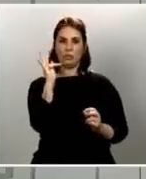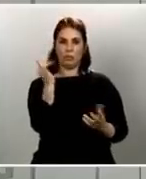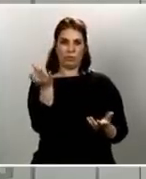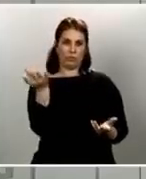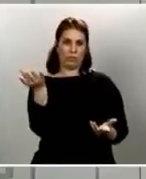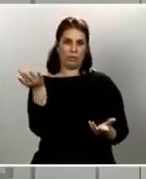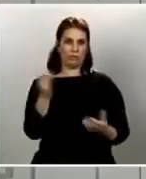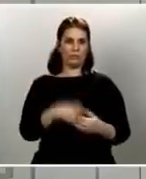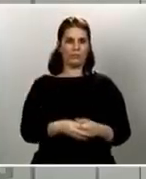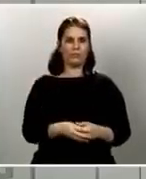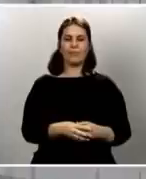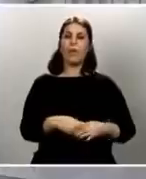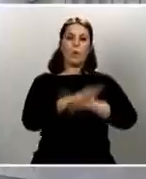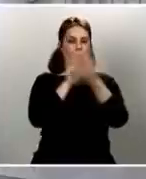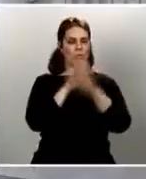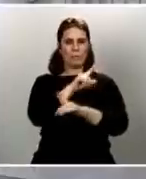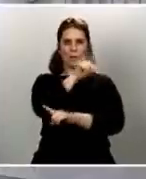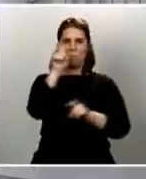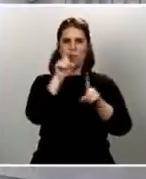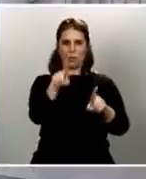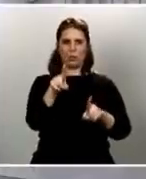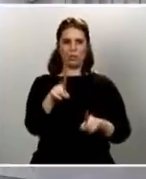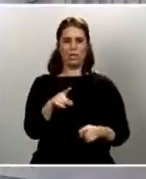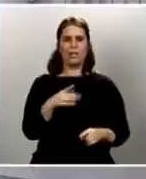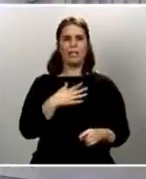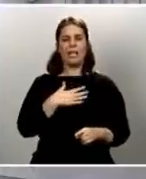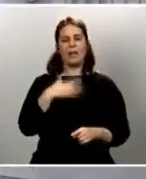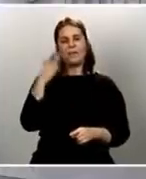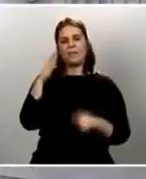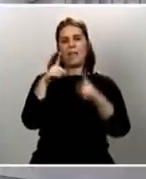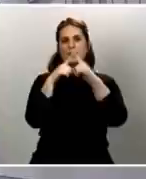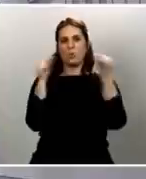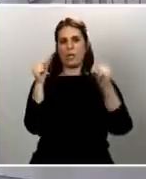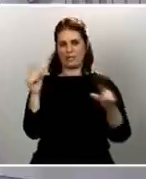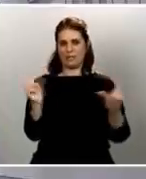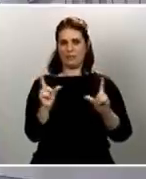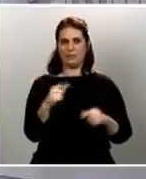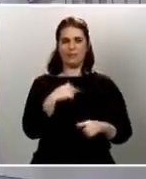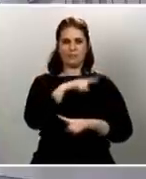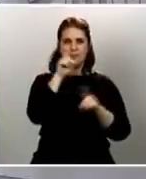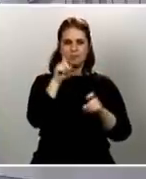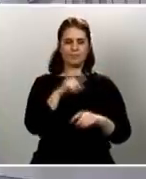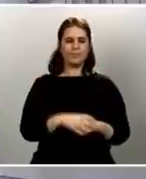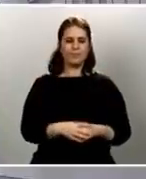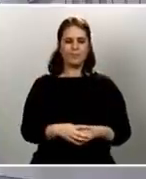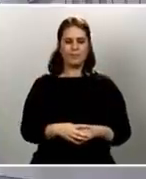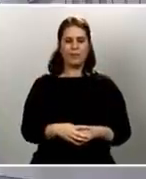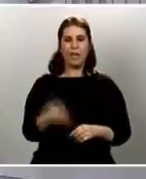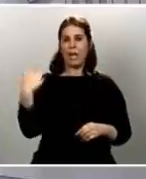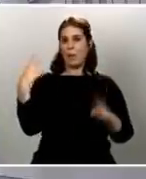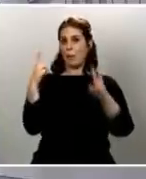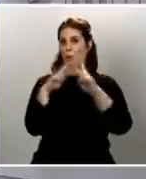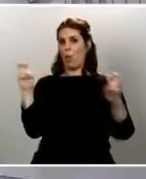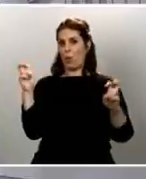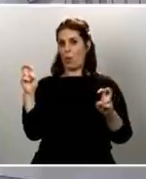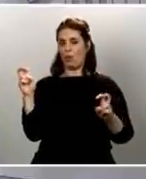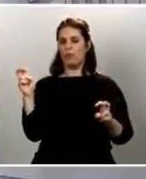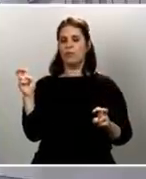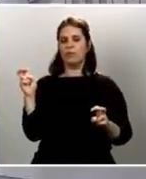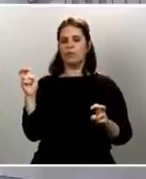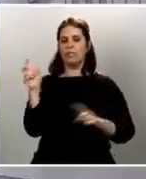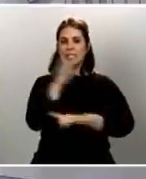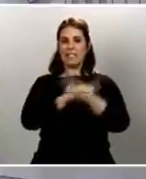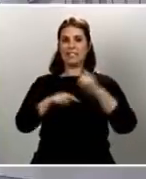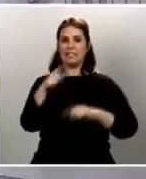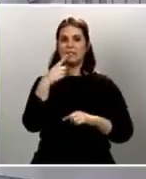Finalizamos con unha pregunta de Esa Asturias Televisión que dice, doctor, al principio da crisis sanitaria se alertou del binomio abuelo